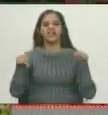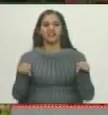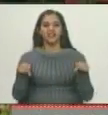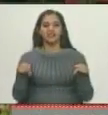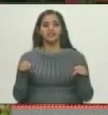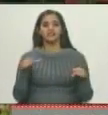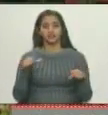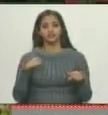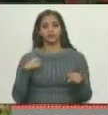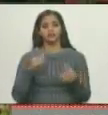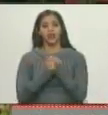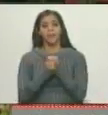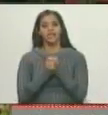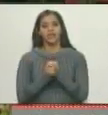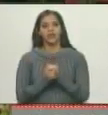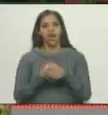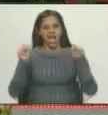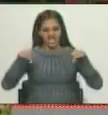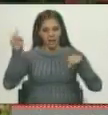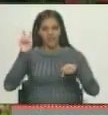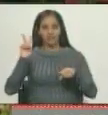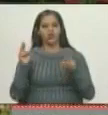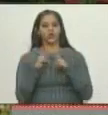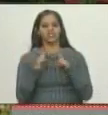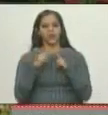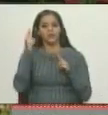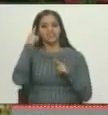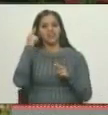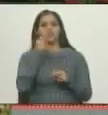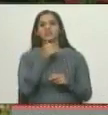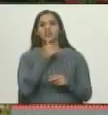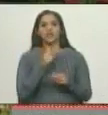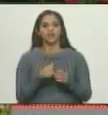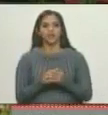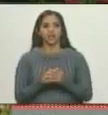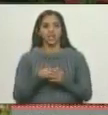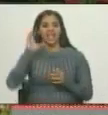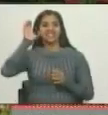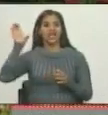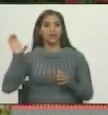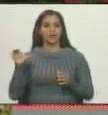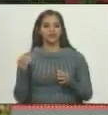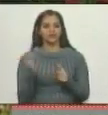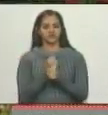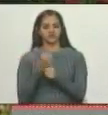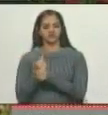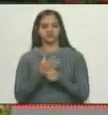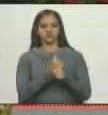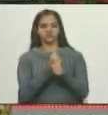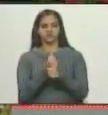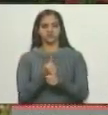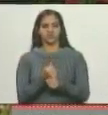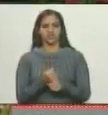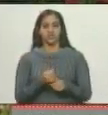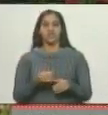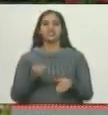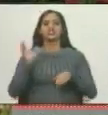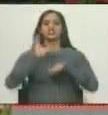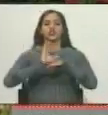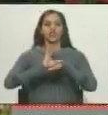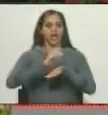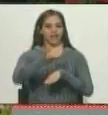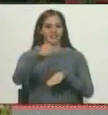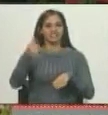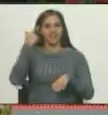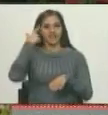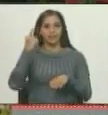sus aliados. Aquí en Venezuela los conocemos, sabemos quiénes son, por estado los conocemos, ciudad por ciudad los conocemos,